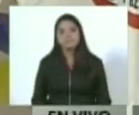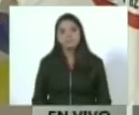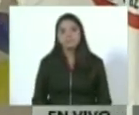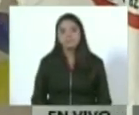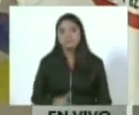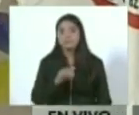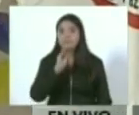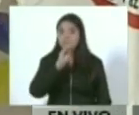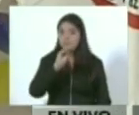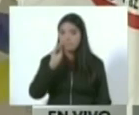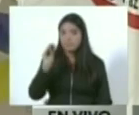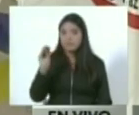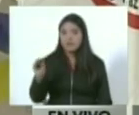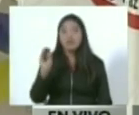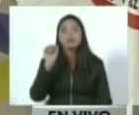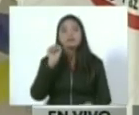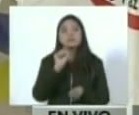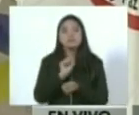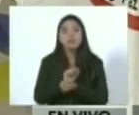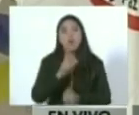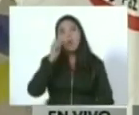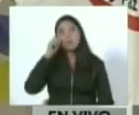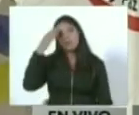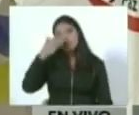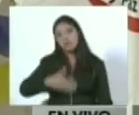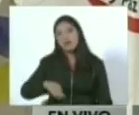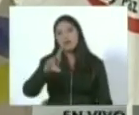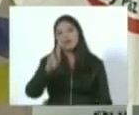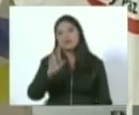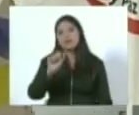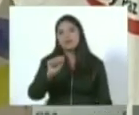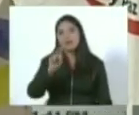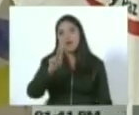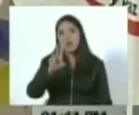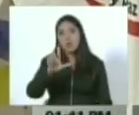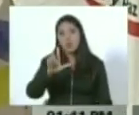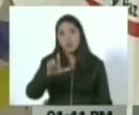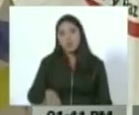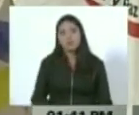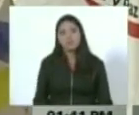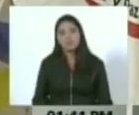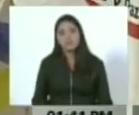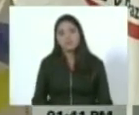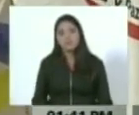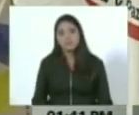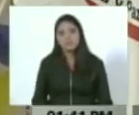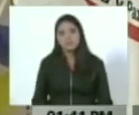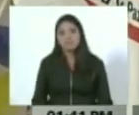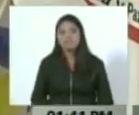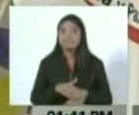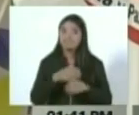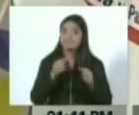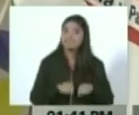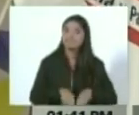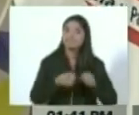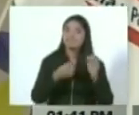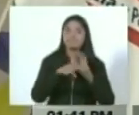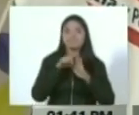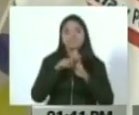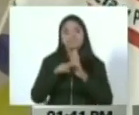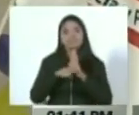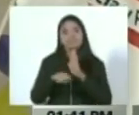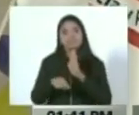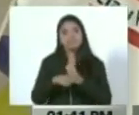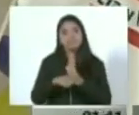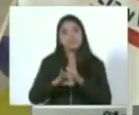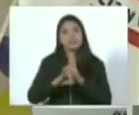informar la detención del general Raúl Isaías Baduel por incumplir las condiciones que